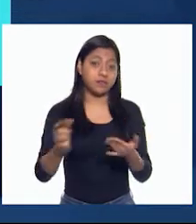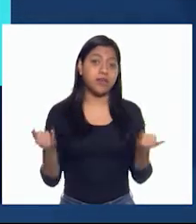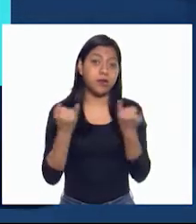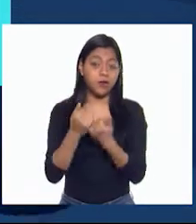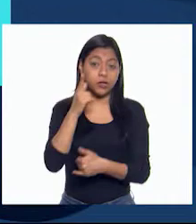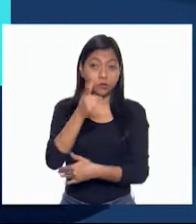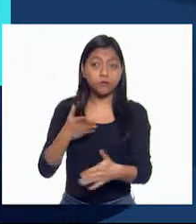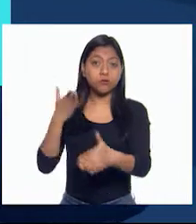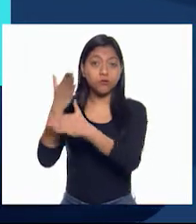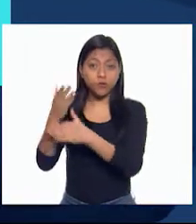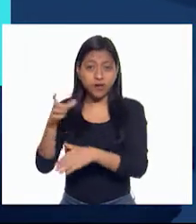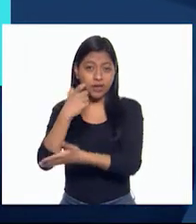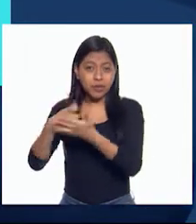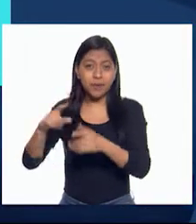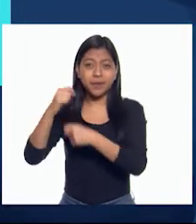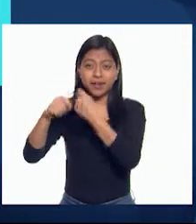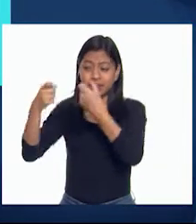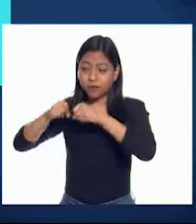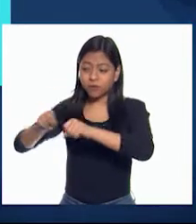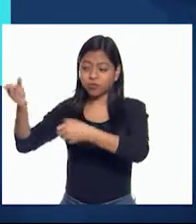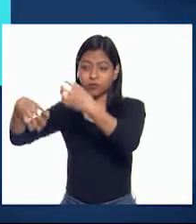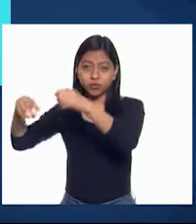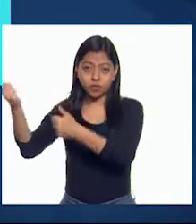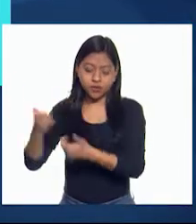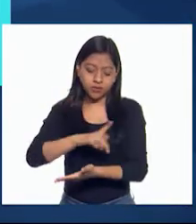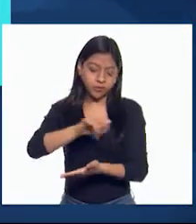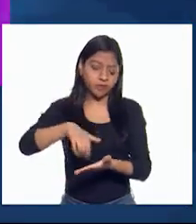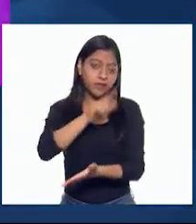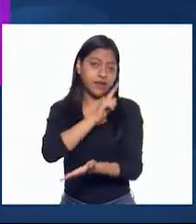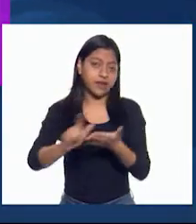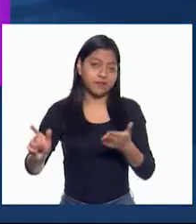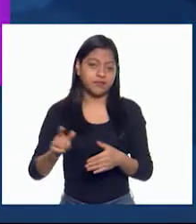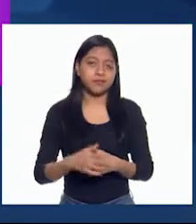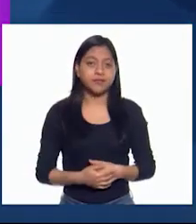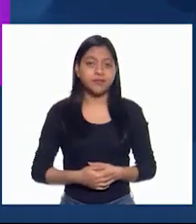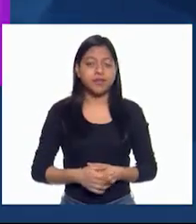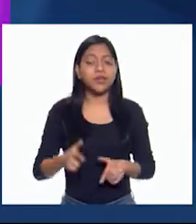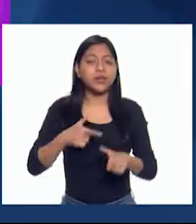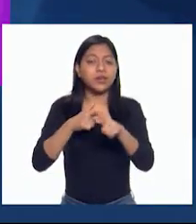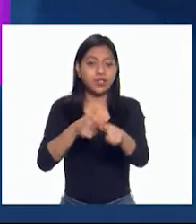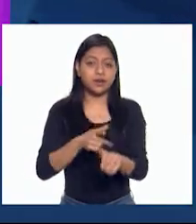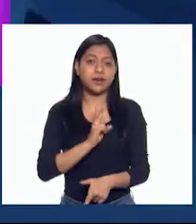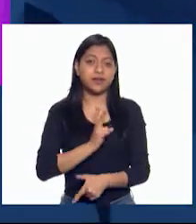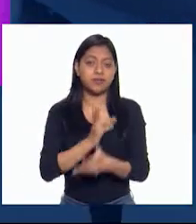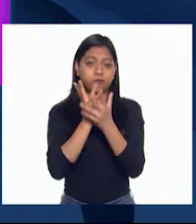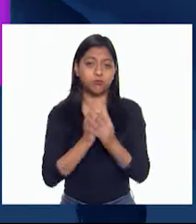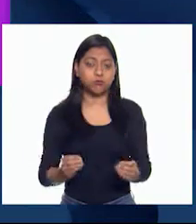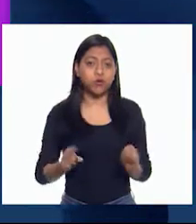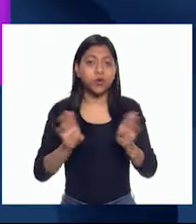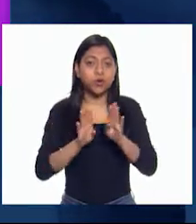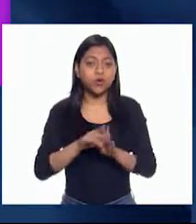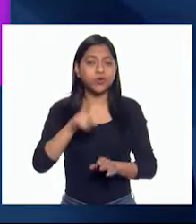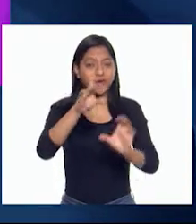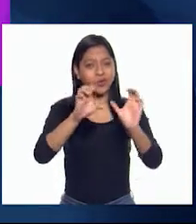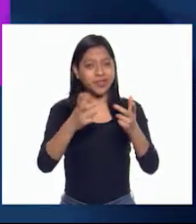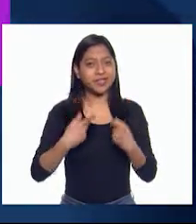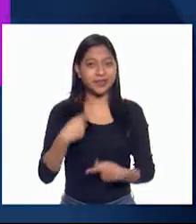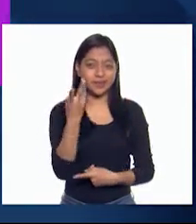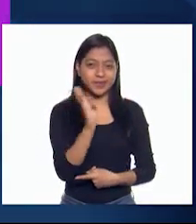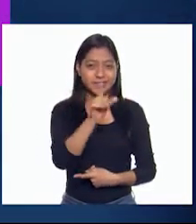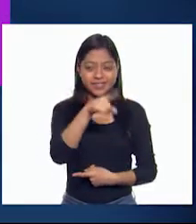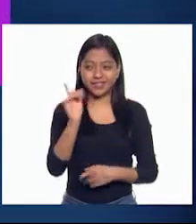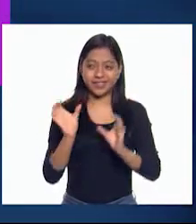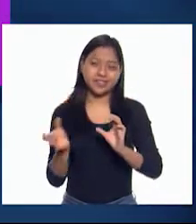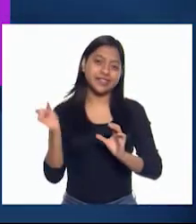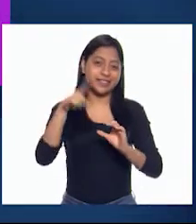las cosas que compres en la tienda o en el supermercado. Sigamos luchando juntos contra este virus, cuidándonos los